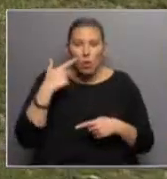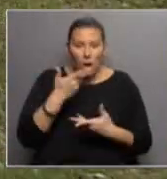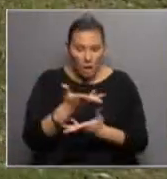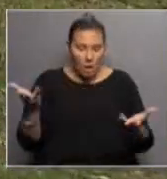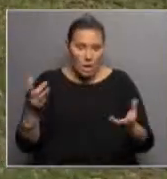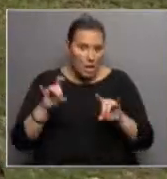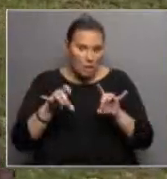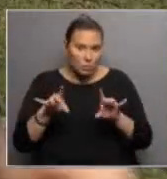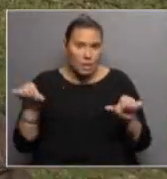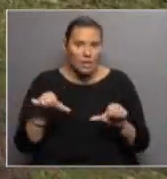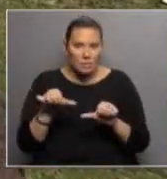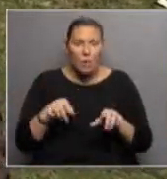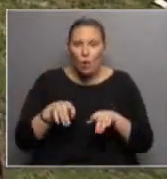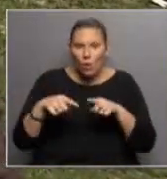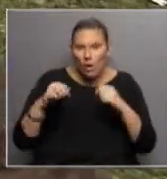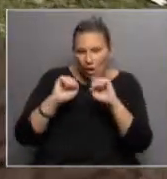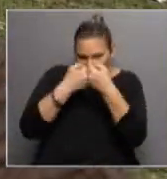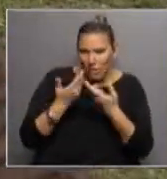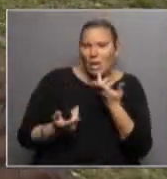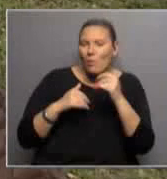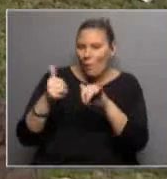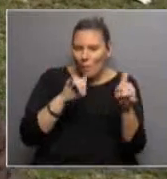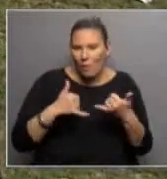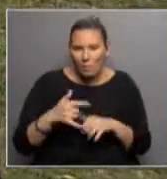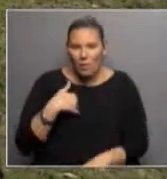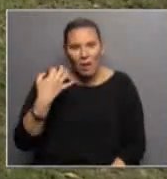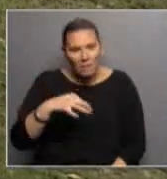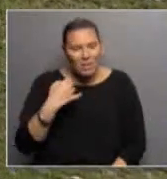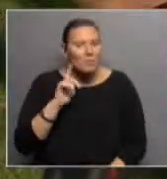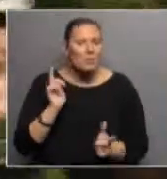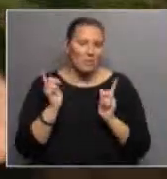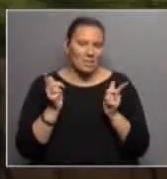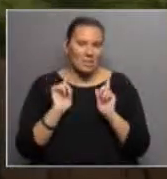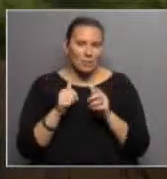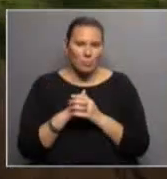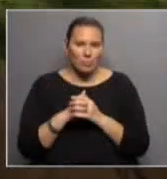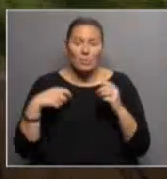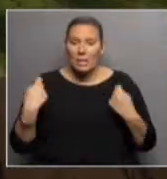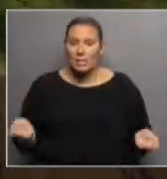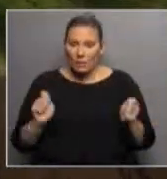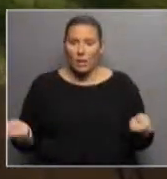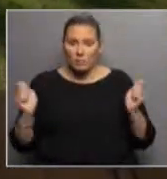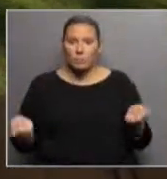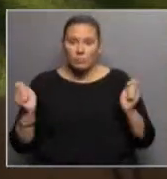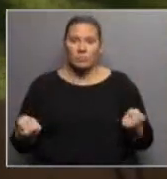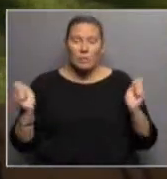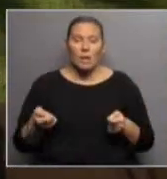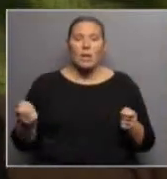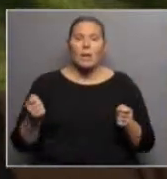materiales de acá y hacemos pistas y escondemos cosas y jugamos, y la verdad que la pasamos re bien. La cuerda,